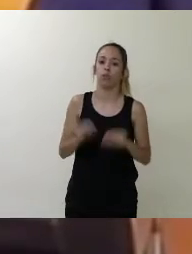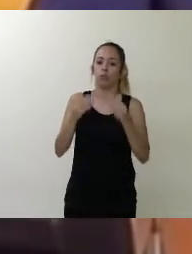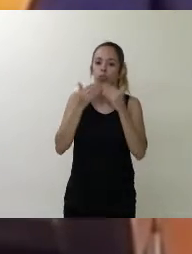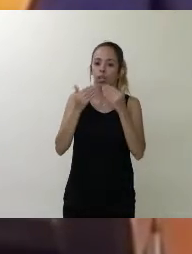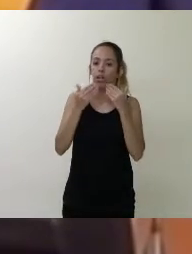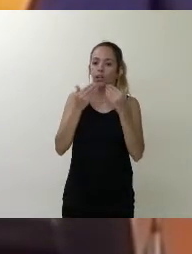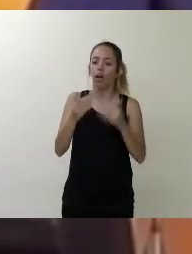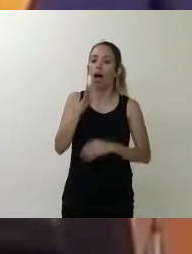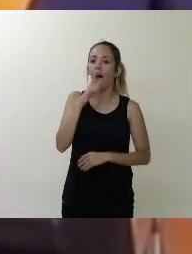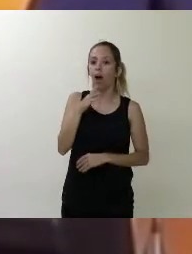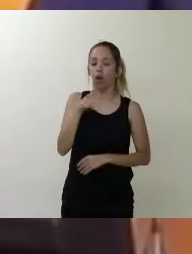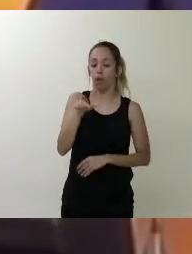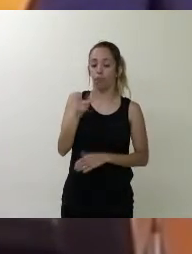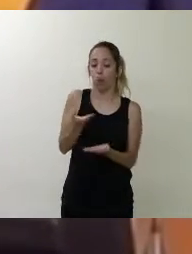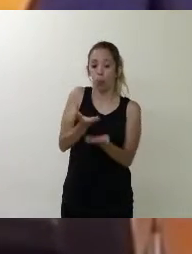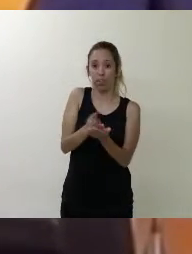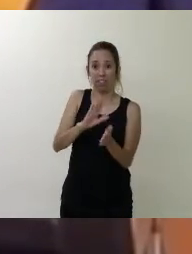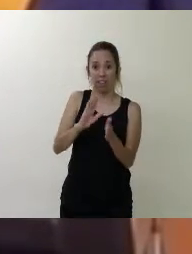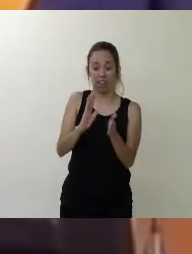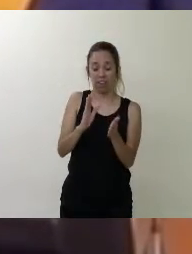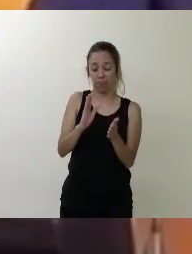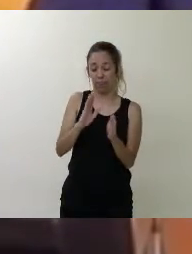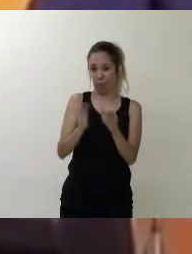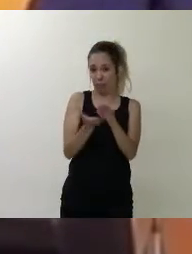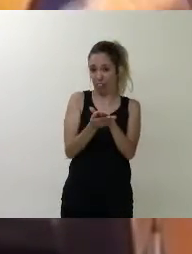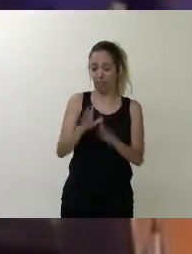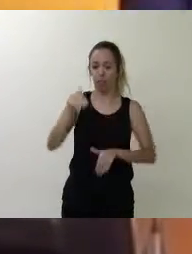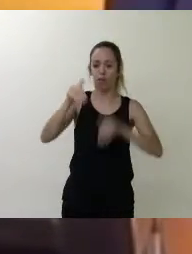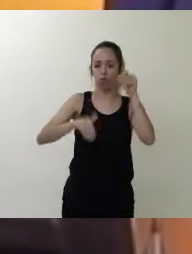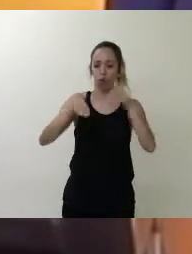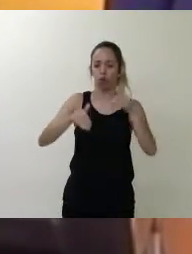a votación la propuesta de expediente. ¿Votos a favor?